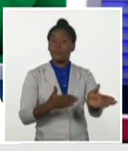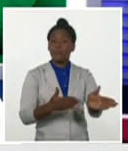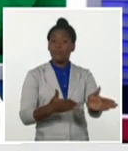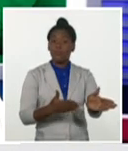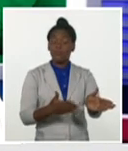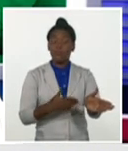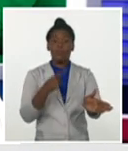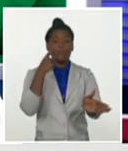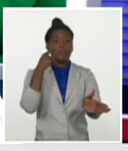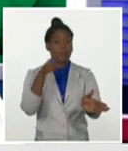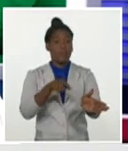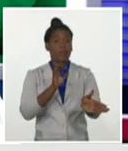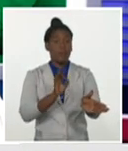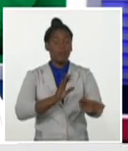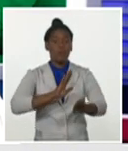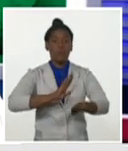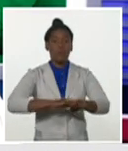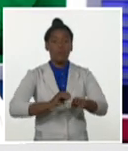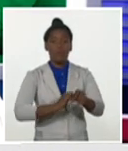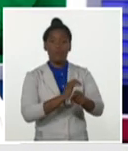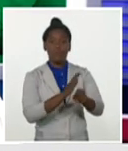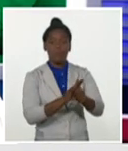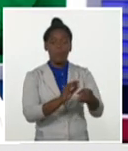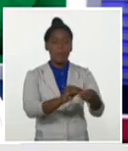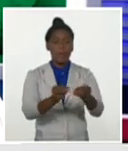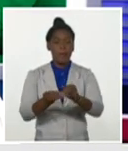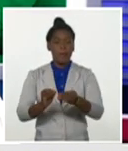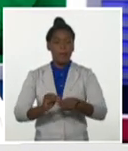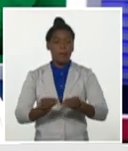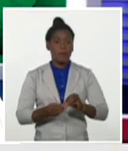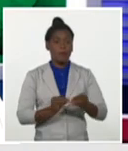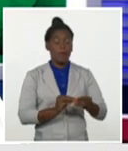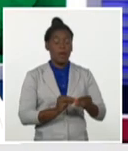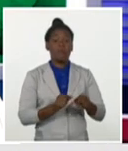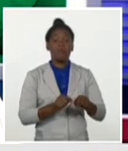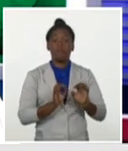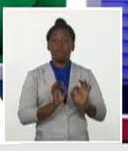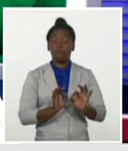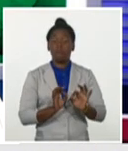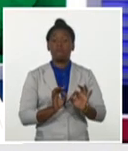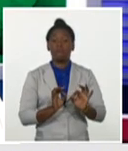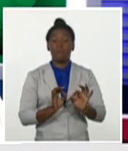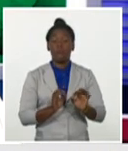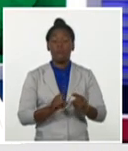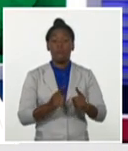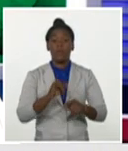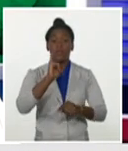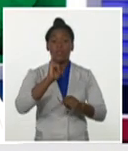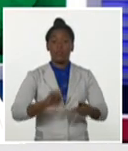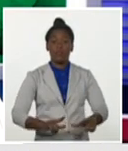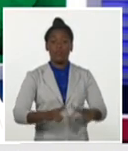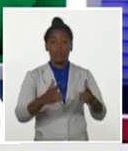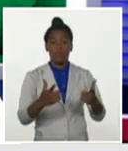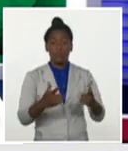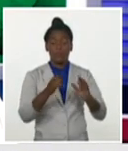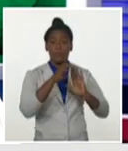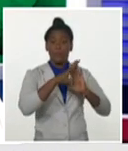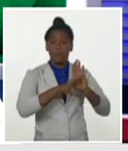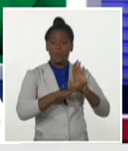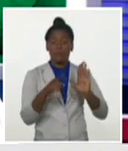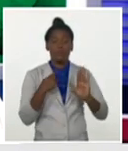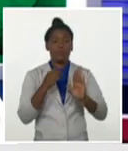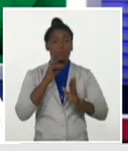se ve que todavía no se cumplen con las cosas que están estipuladas, que